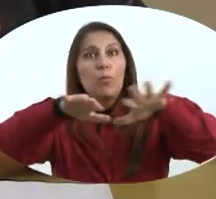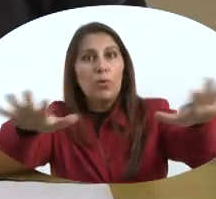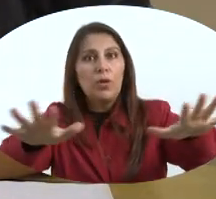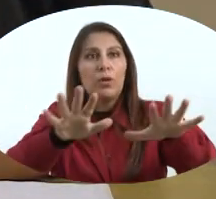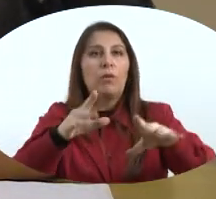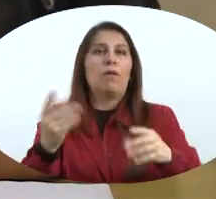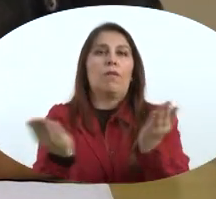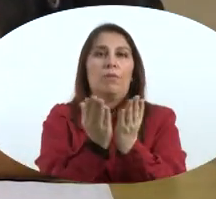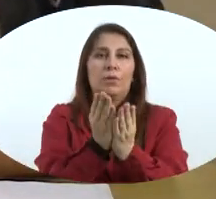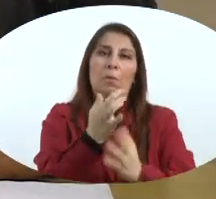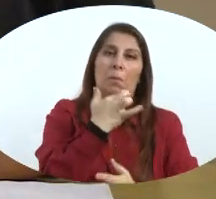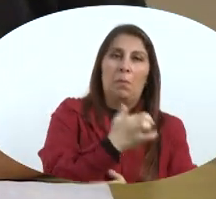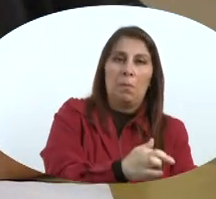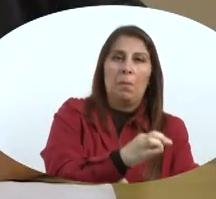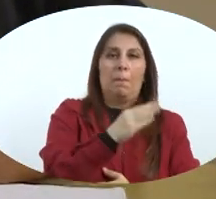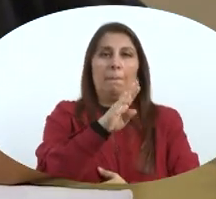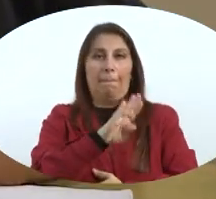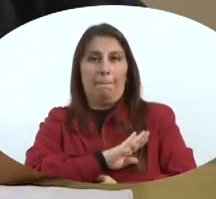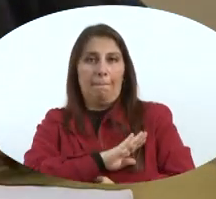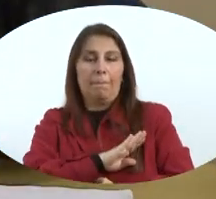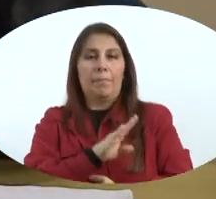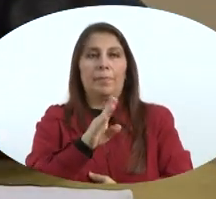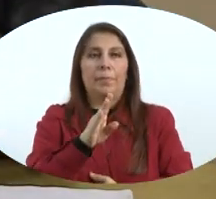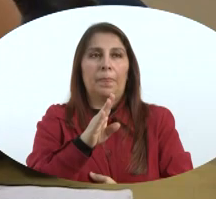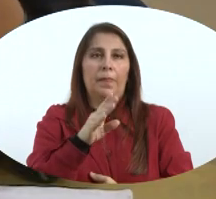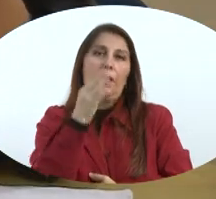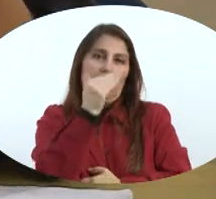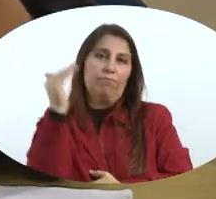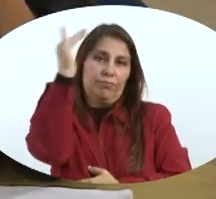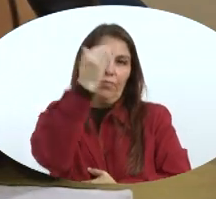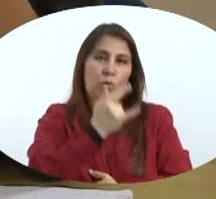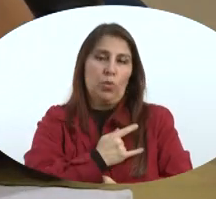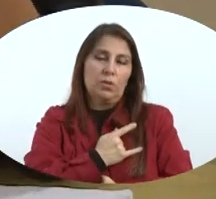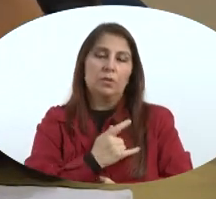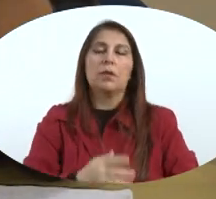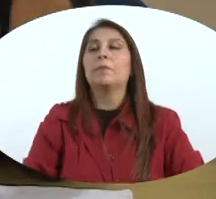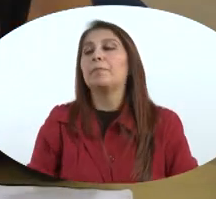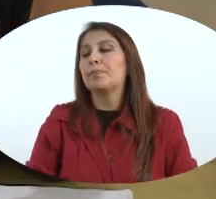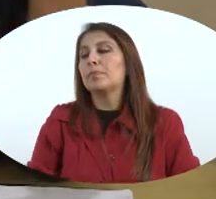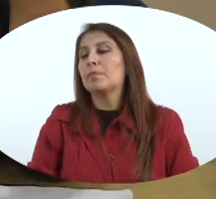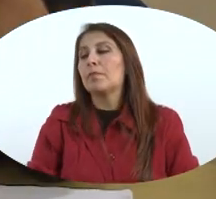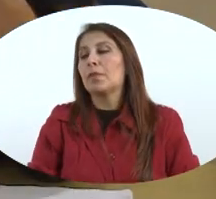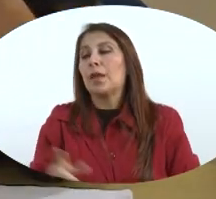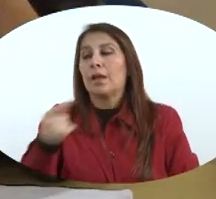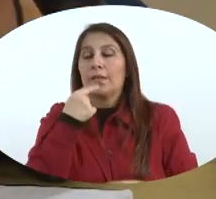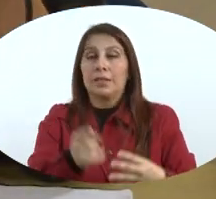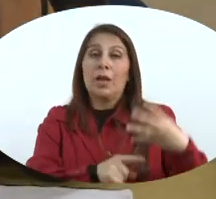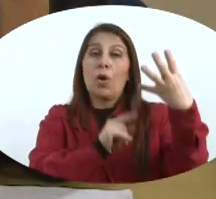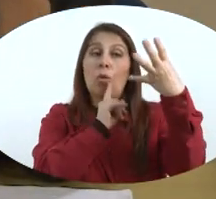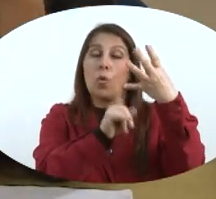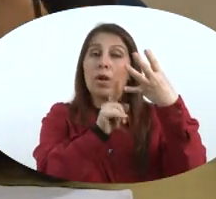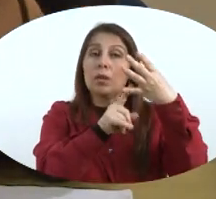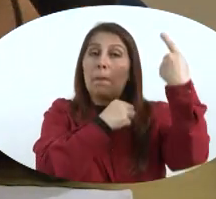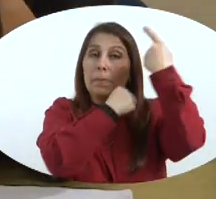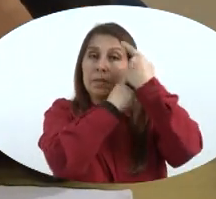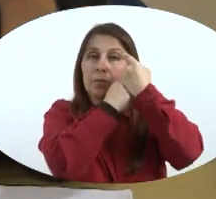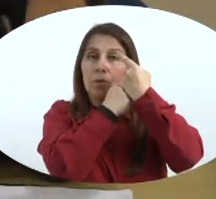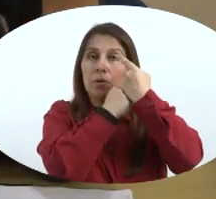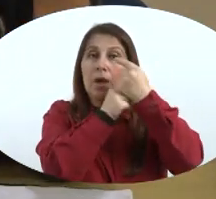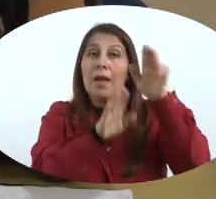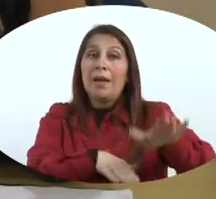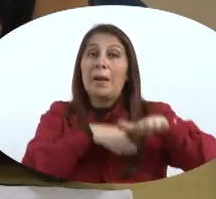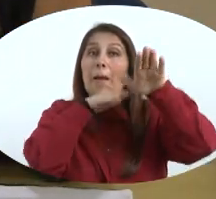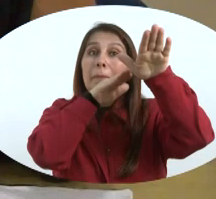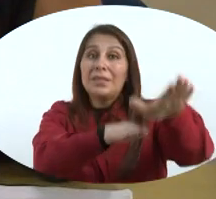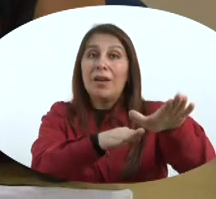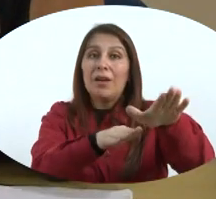básica y superior en nuestro cuarto principio es la representación es porque la representación va más